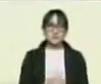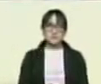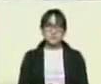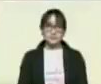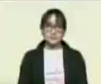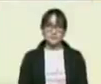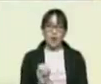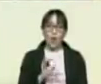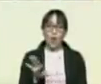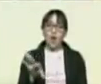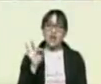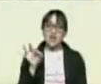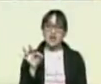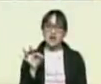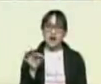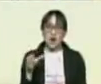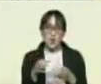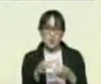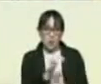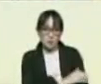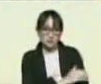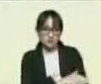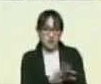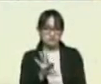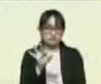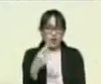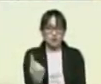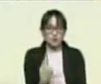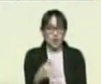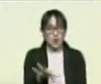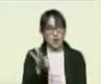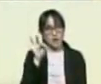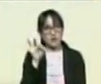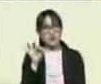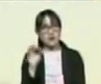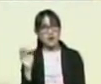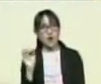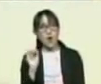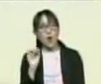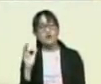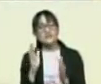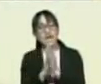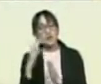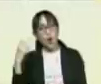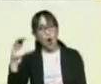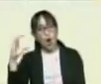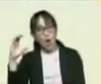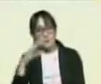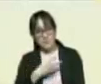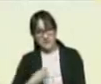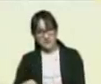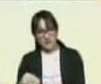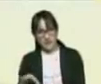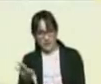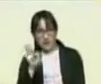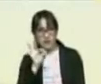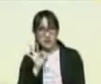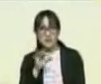¿O lo elige Ramos Alú por su lado? ¿O lo elige Santos en Bogotá?